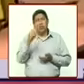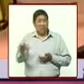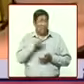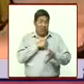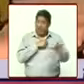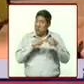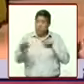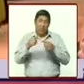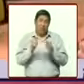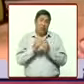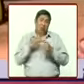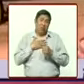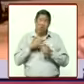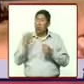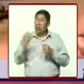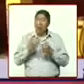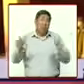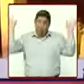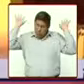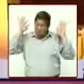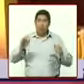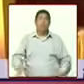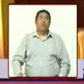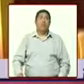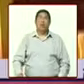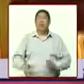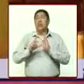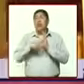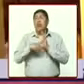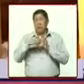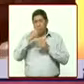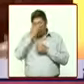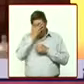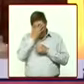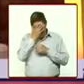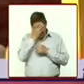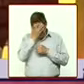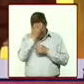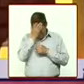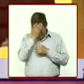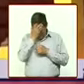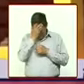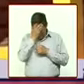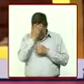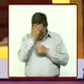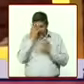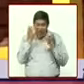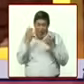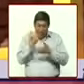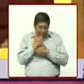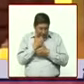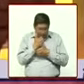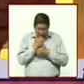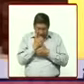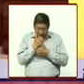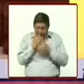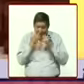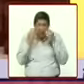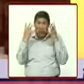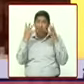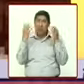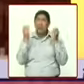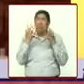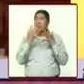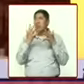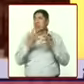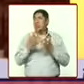que se dejaron agarrar conmigo porque los otros huyeron. Después un gatito quería que lo abrace porque estaba asustado. ese buey